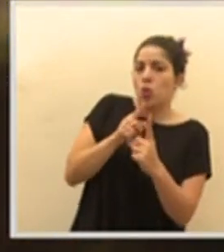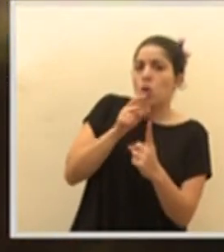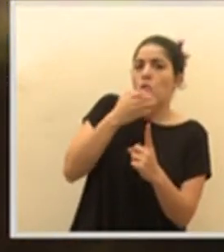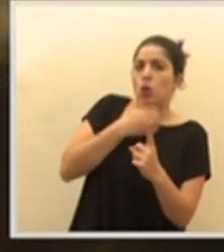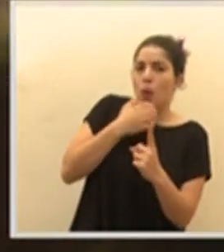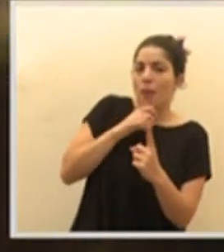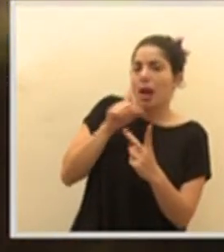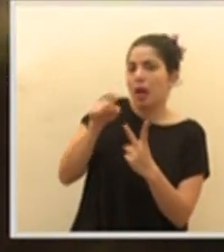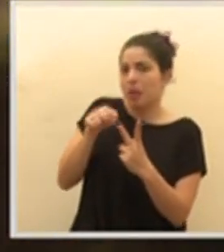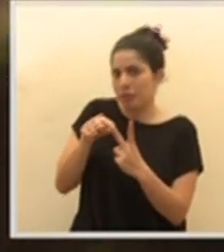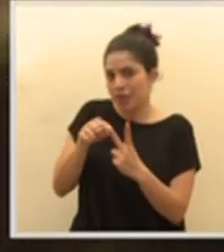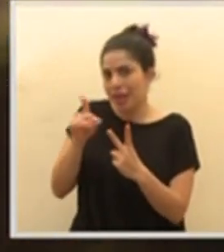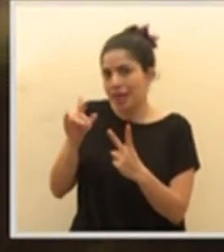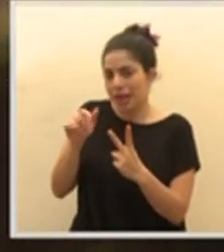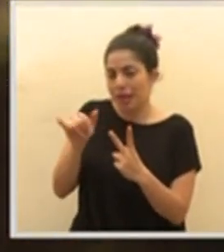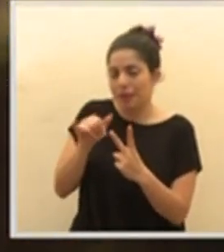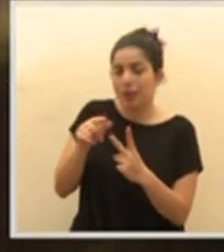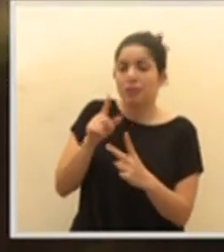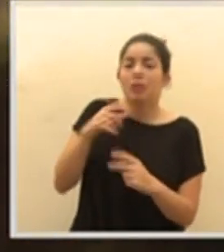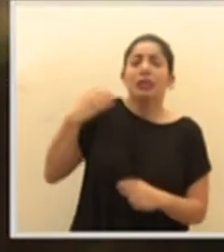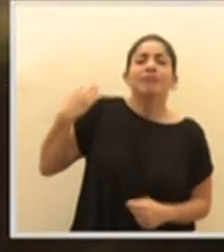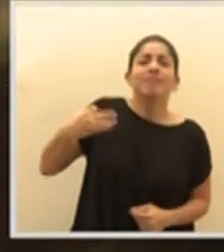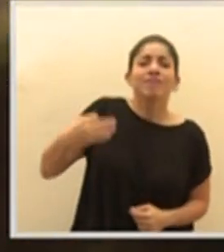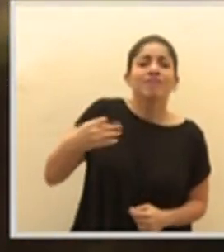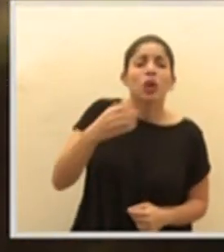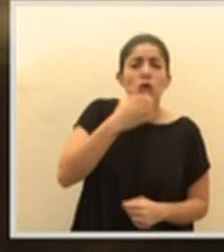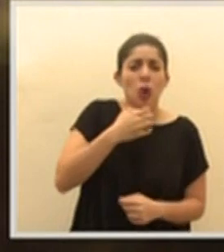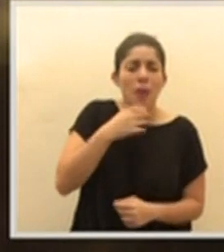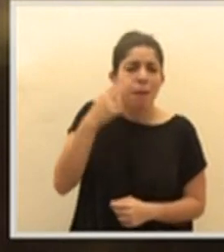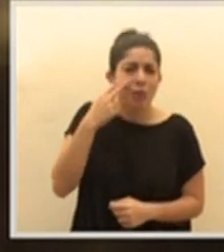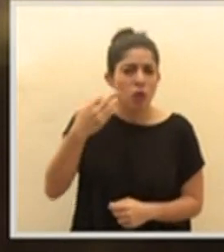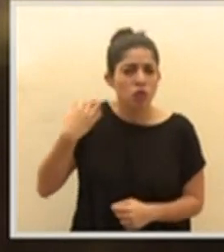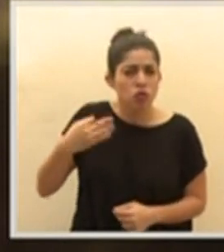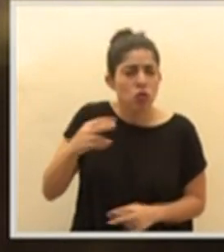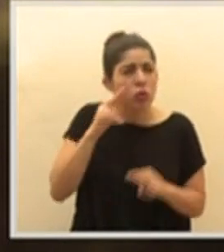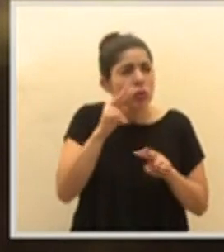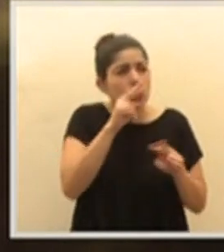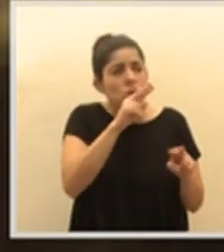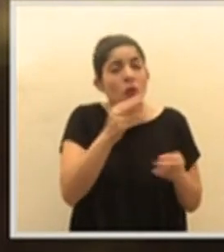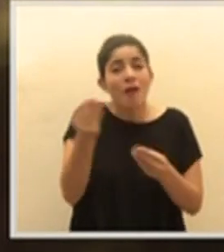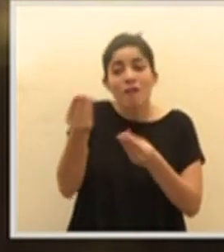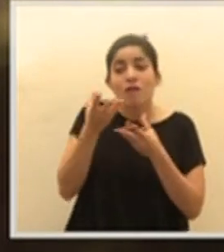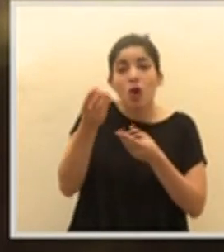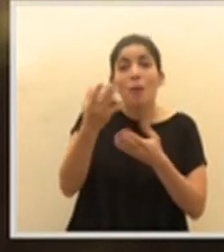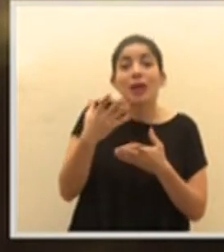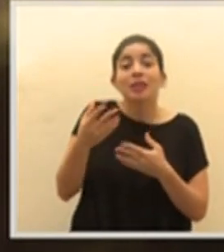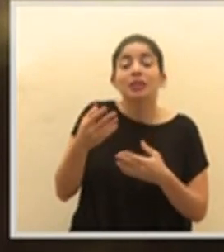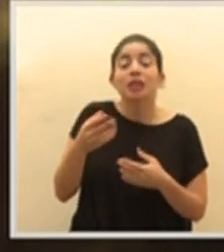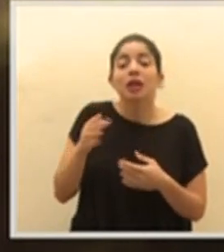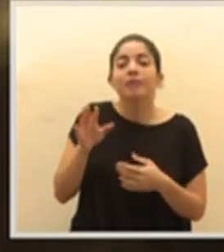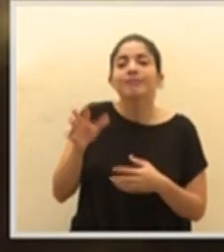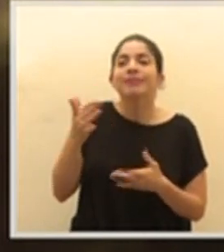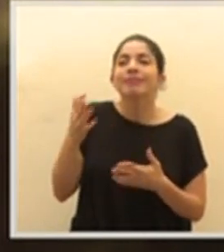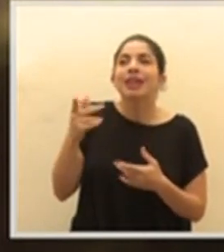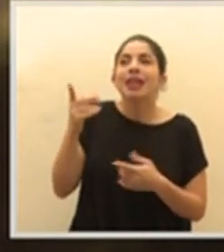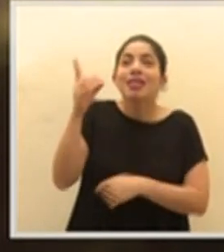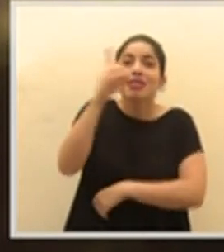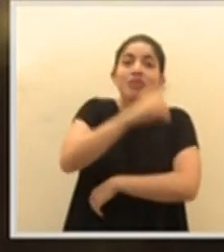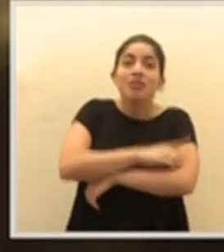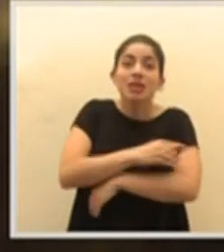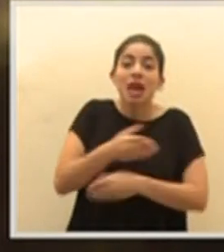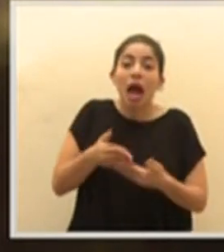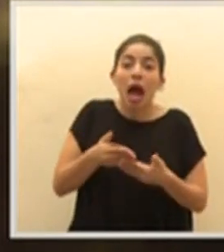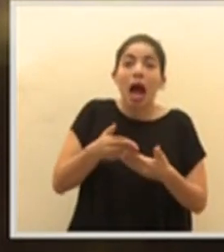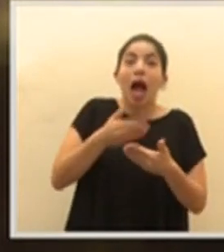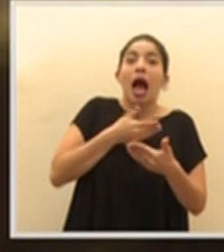Román sería... Bueno, diariamente vemos, don Román, cómo se han estado filtrando los datos sobre los casos del día antes